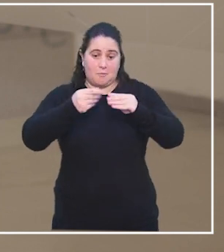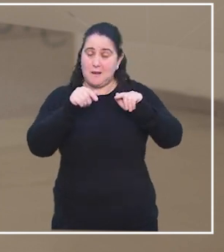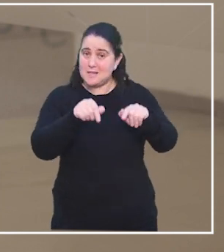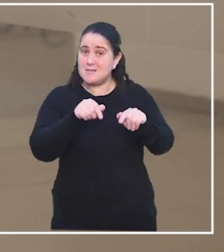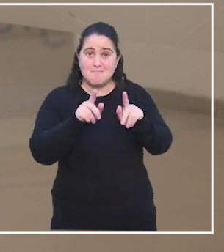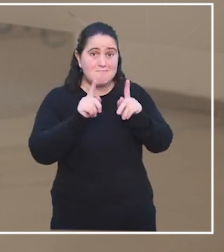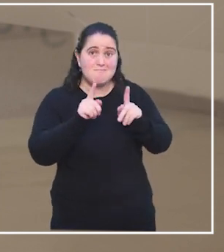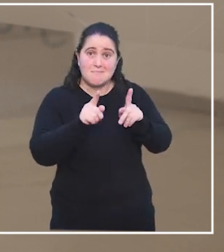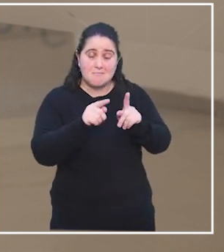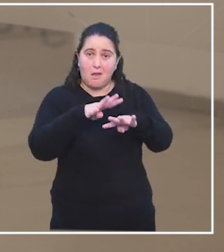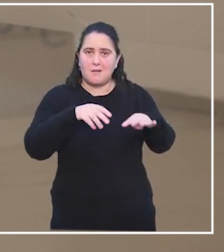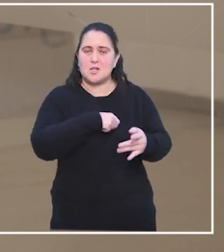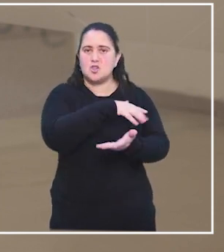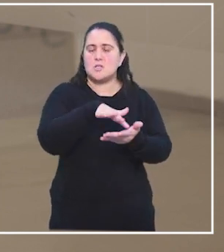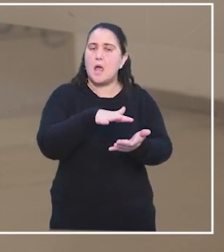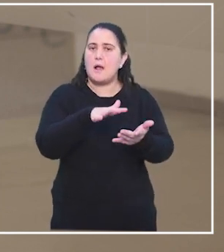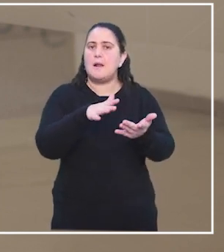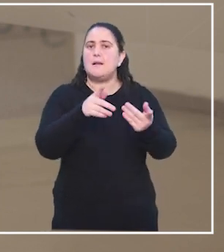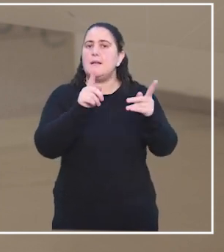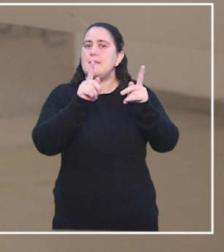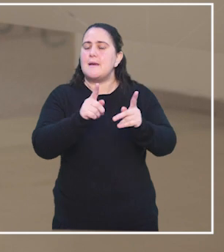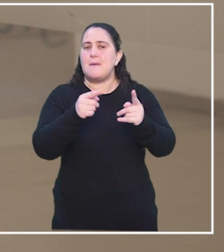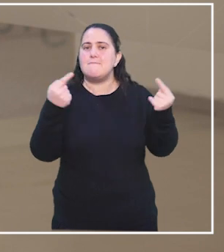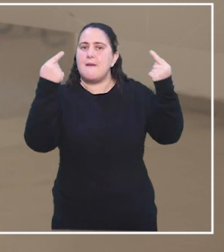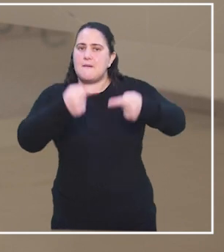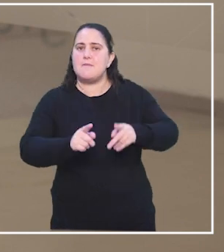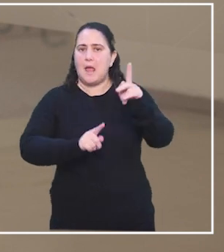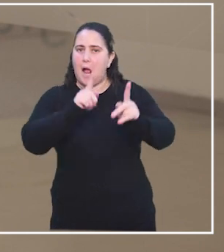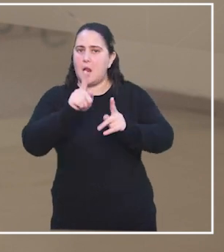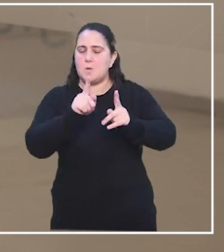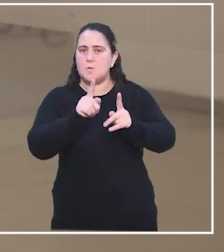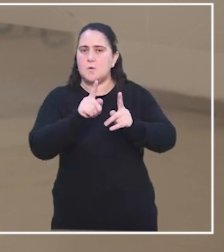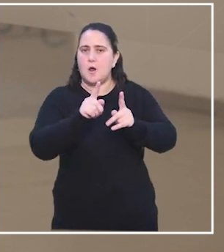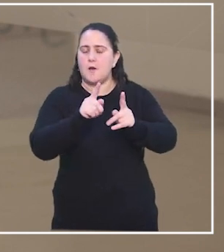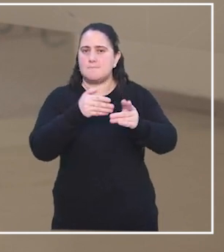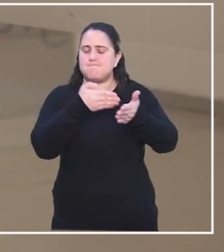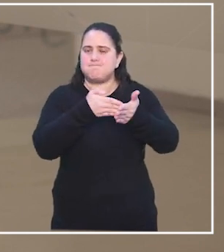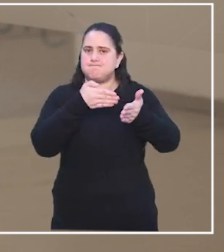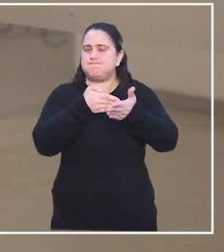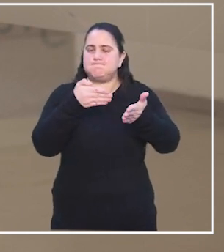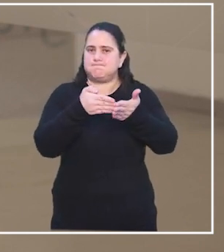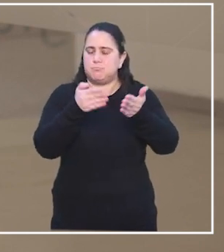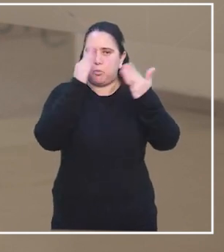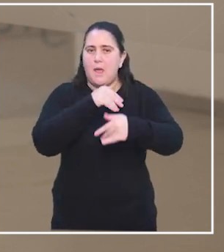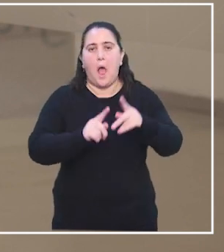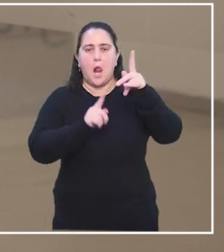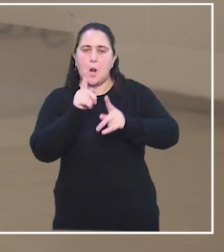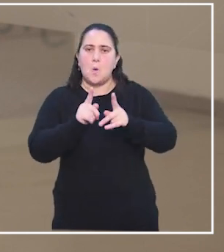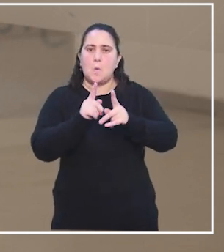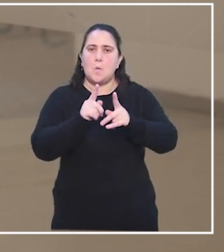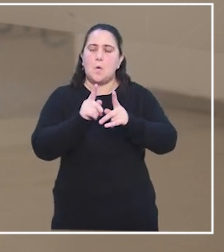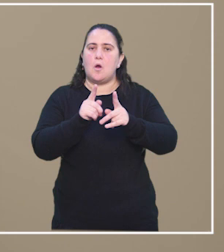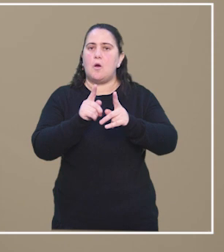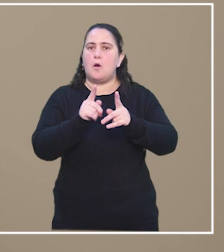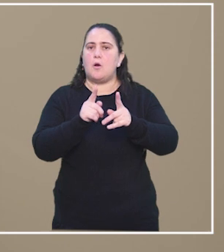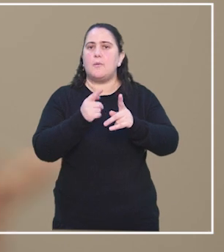dinámica de estas redes sociales, hay debates que se imposibilitaron también, ¿no? Hay voces